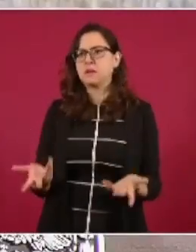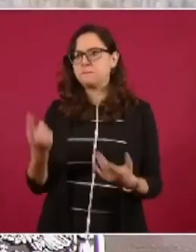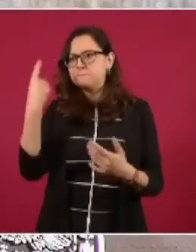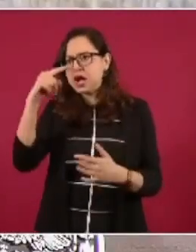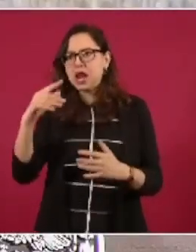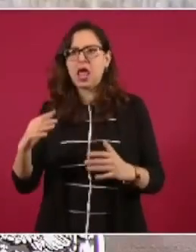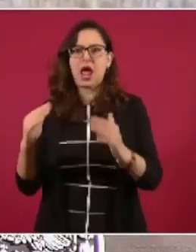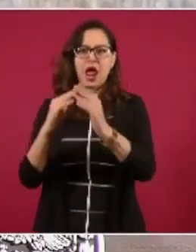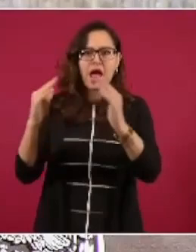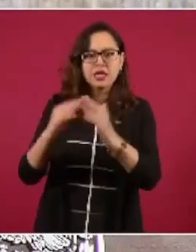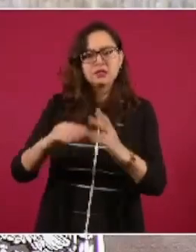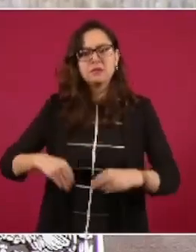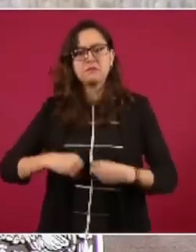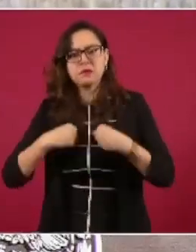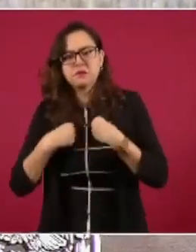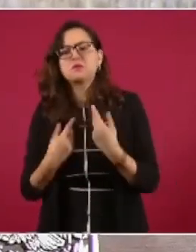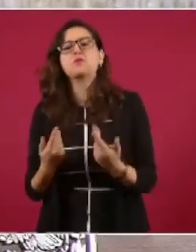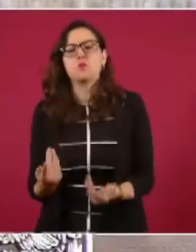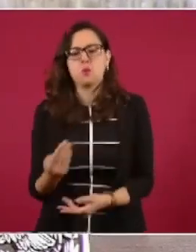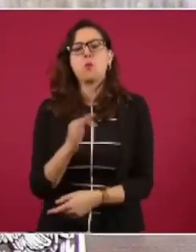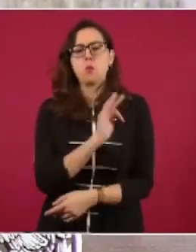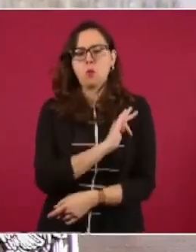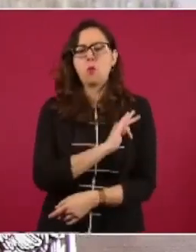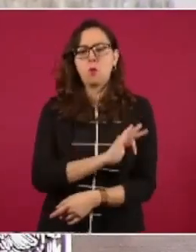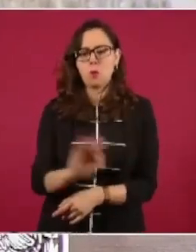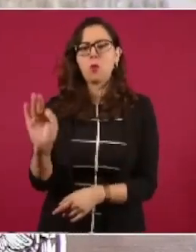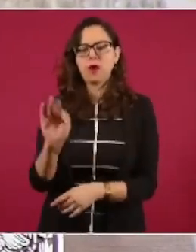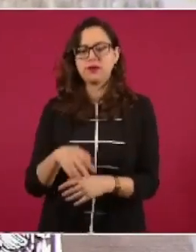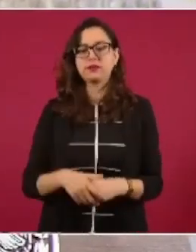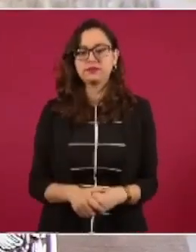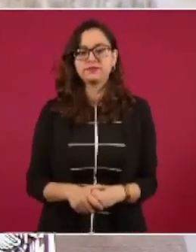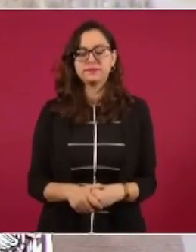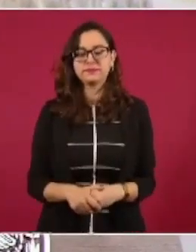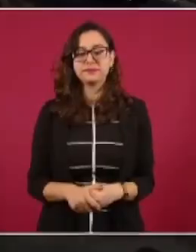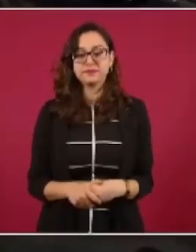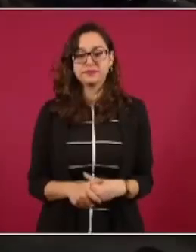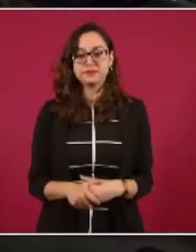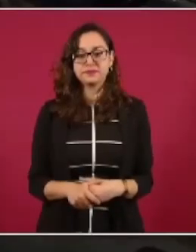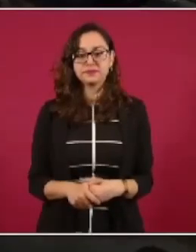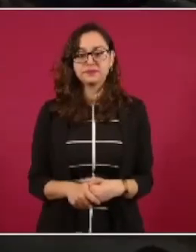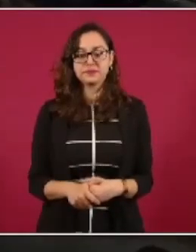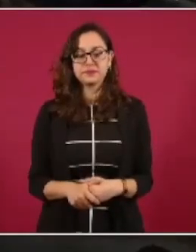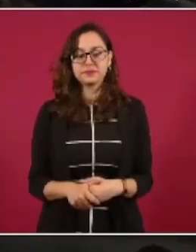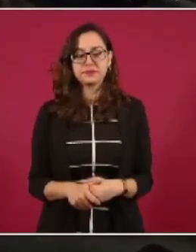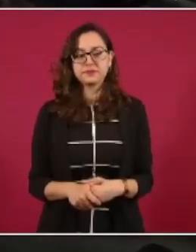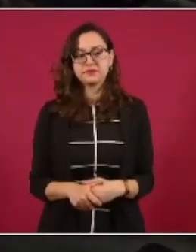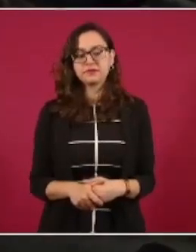viviendas, que ese es el propósito ahora de la rifa. Son lotes